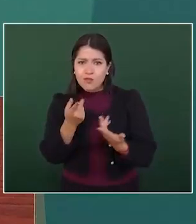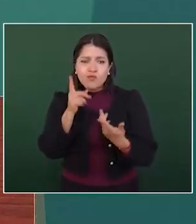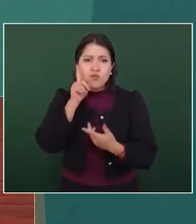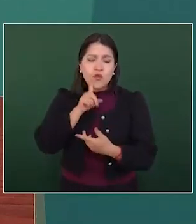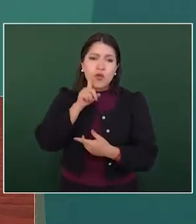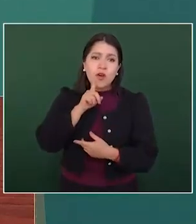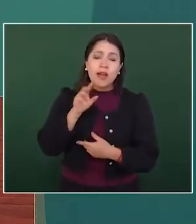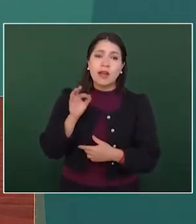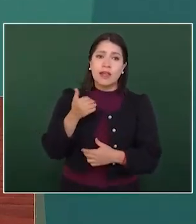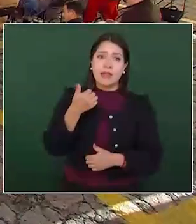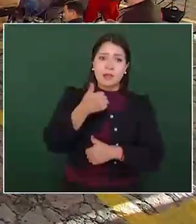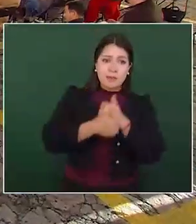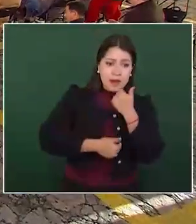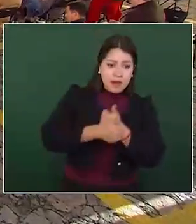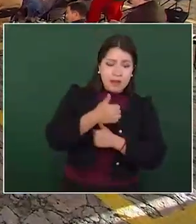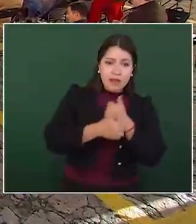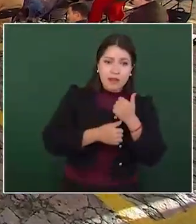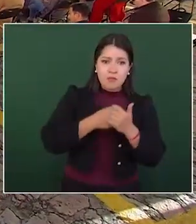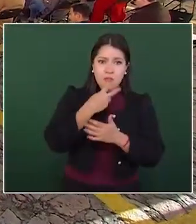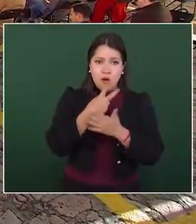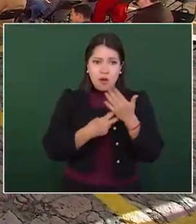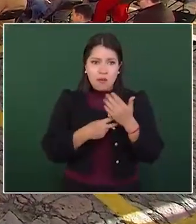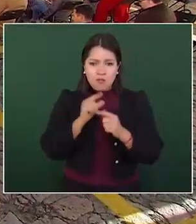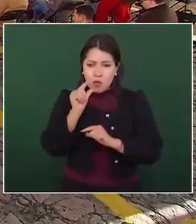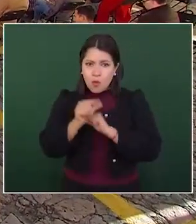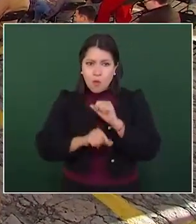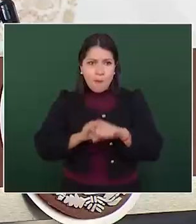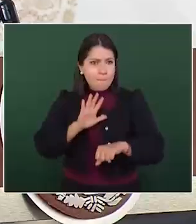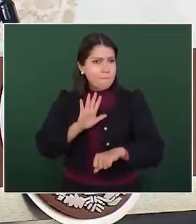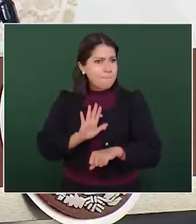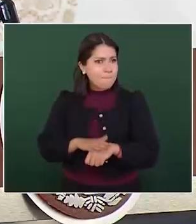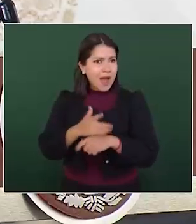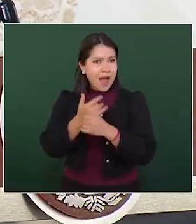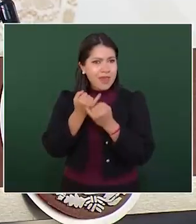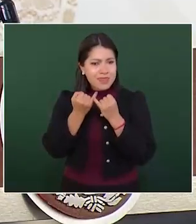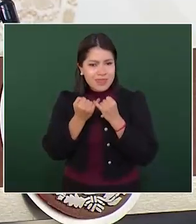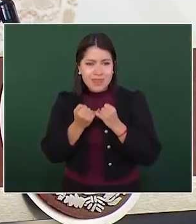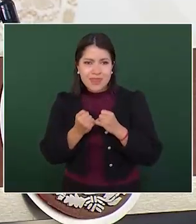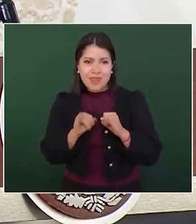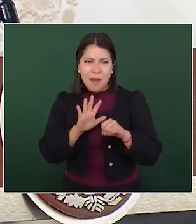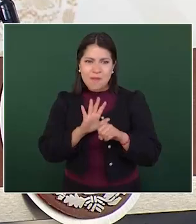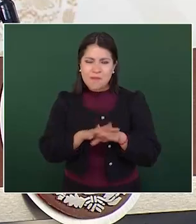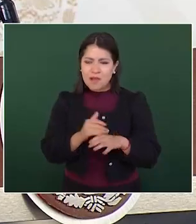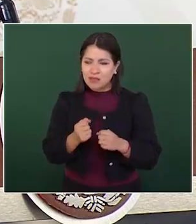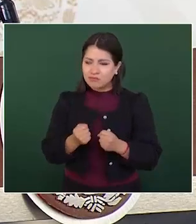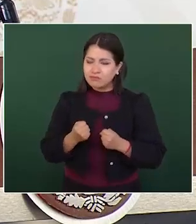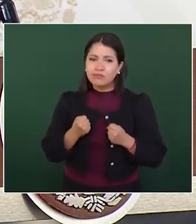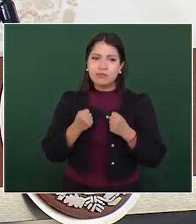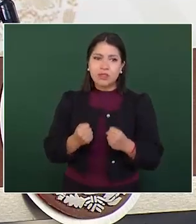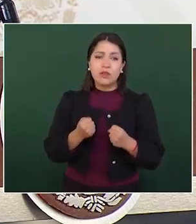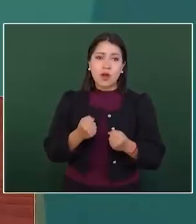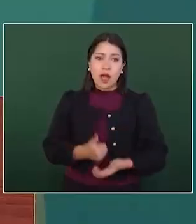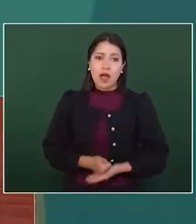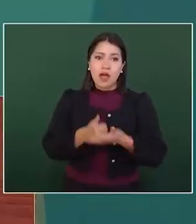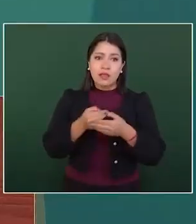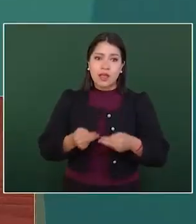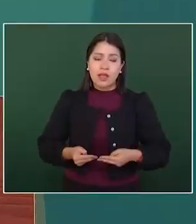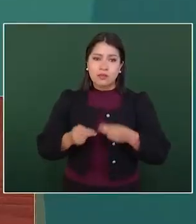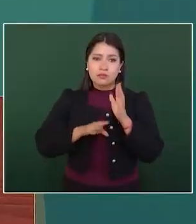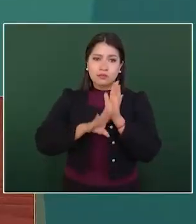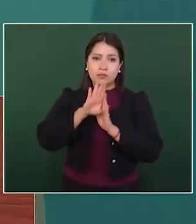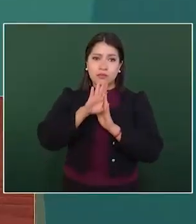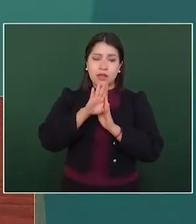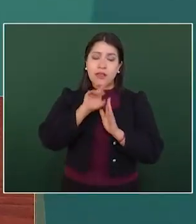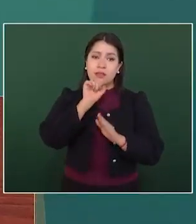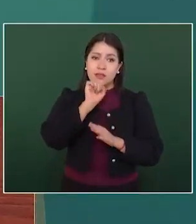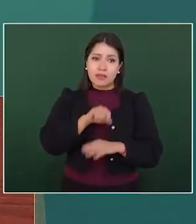en estos programas cada vez son más seguras, más independientes, están haciendo crecer sus negocios y en promedio